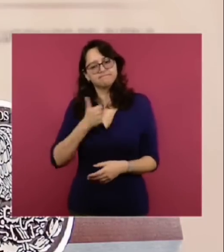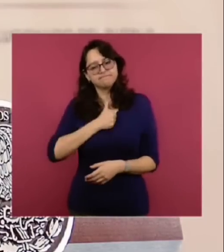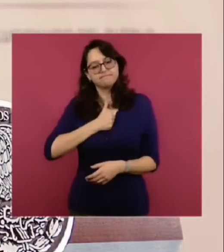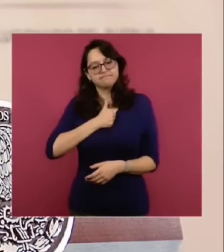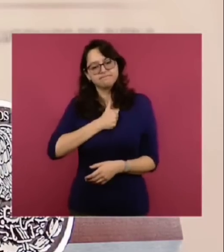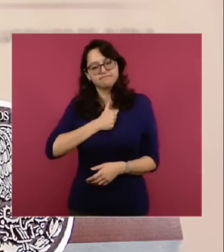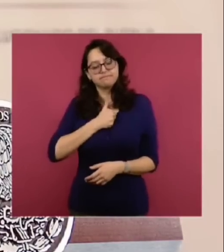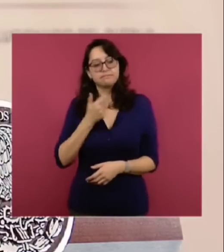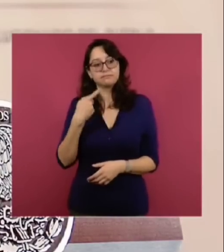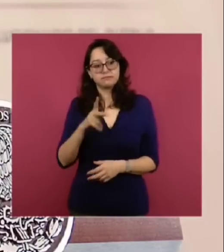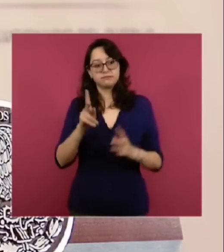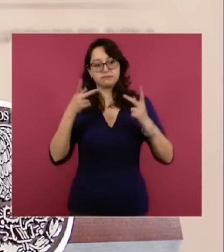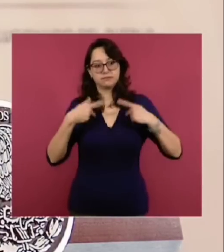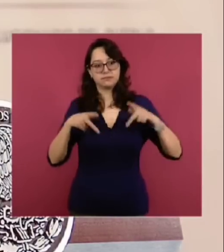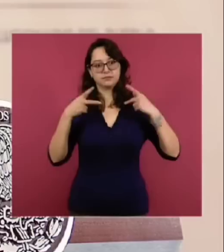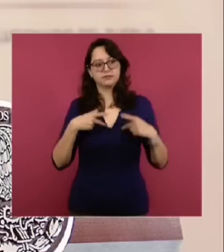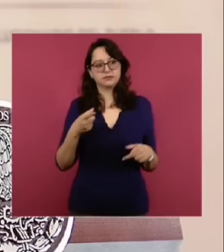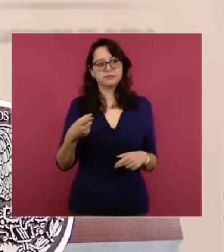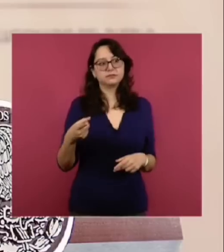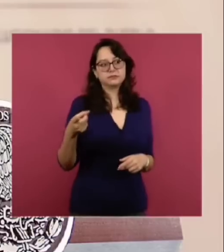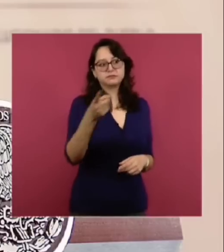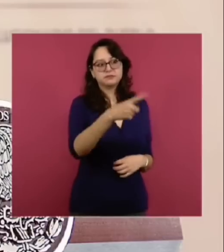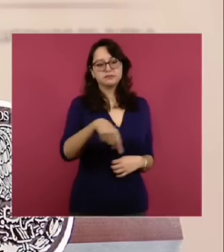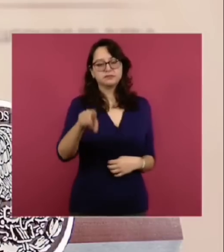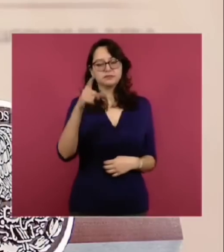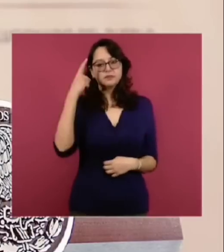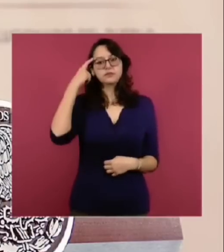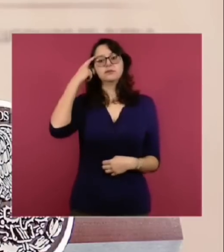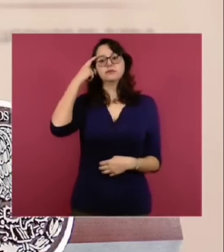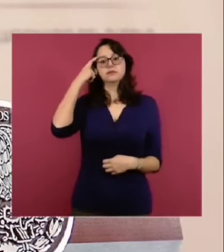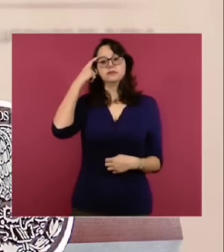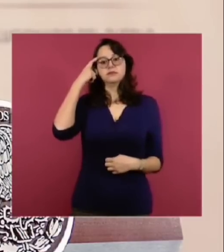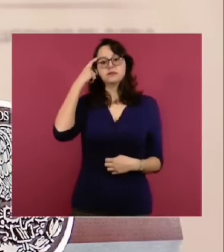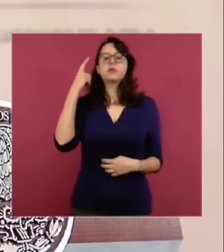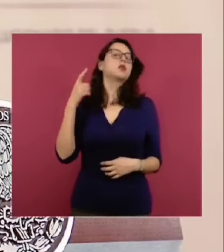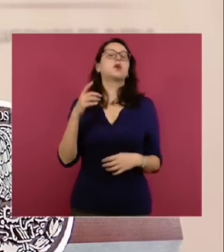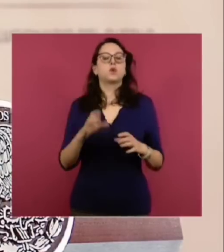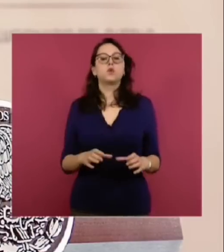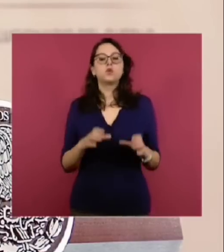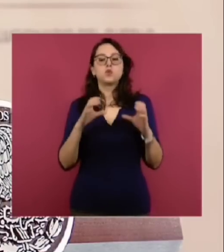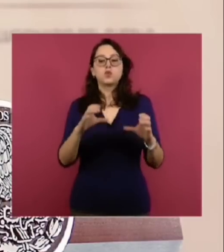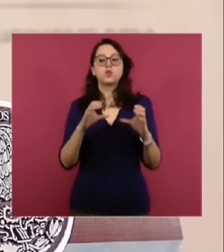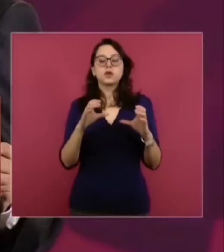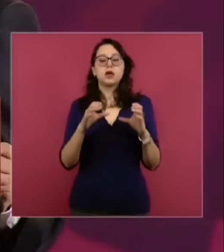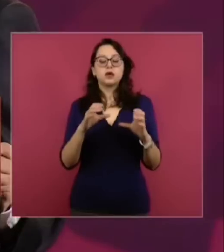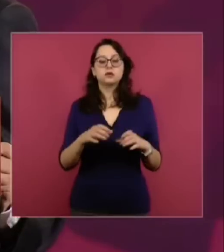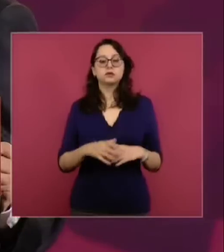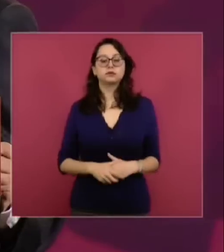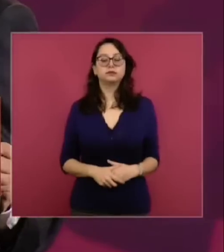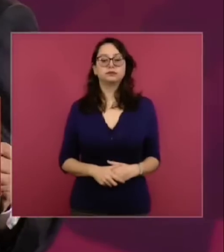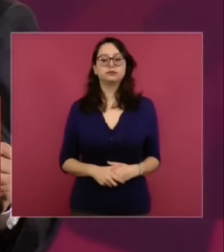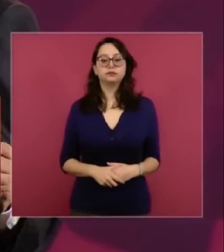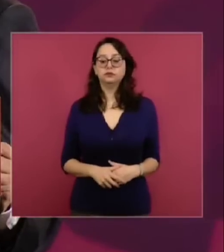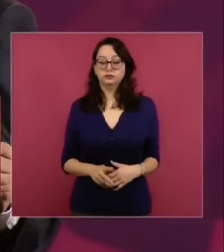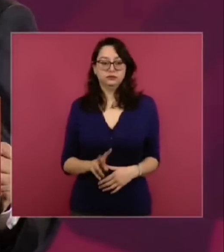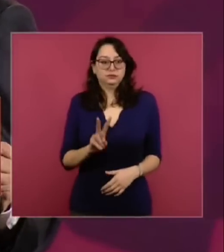la gente que se protegió porque sí fue muy fuerte lo que aquí se